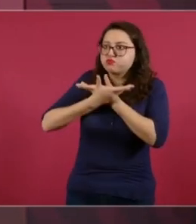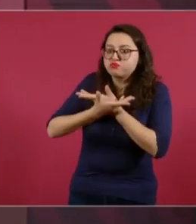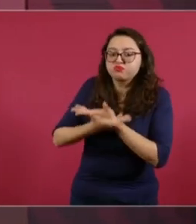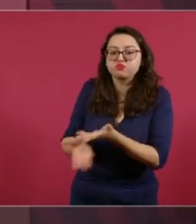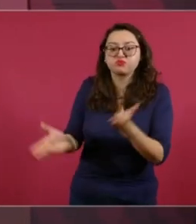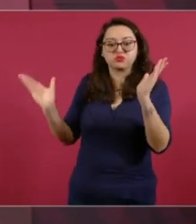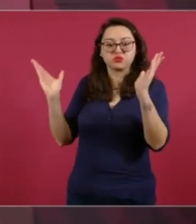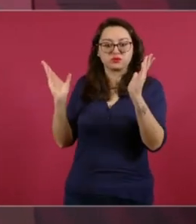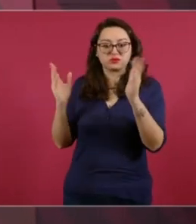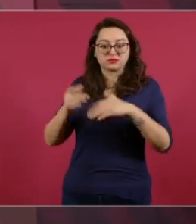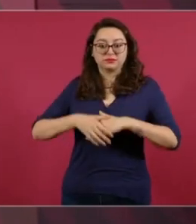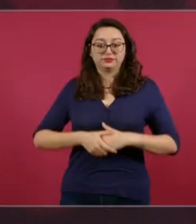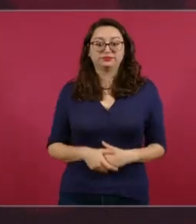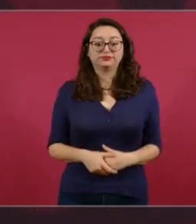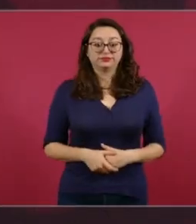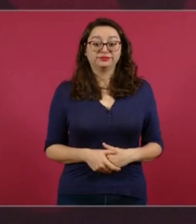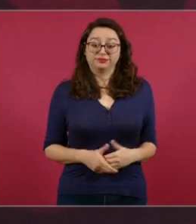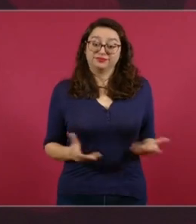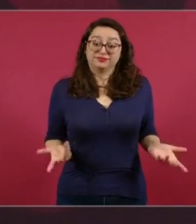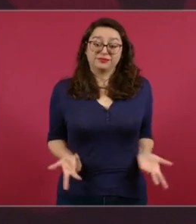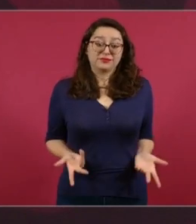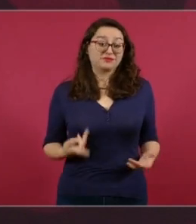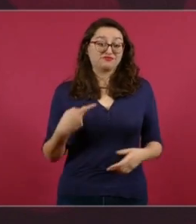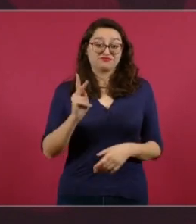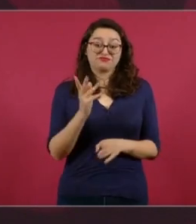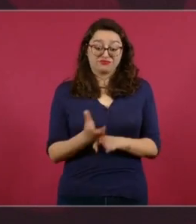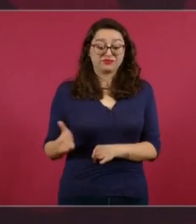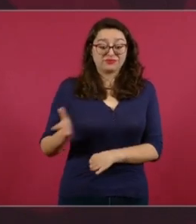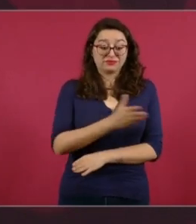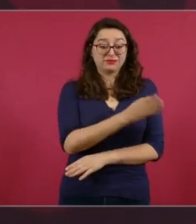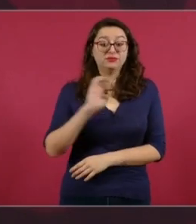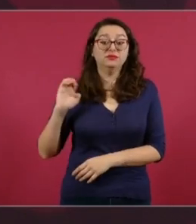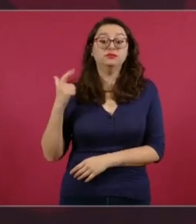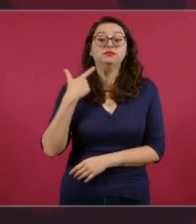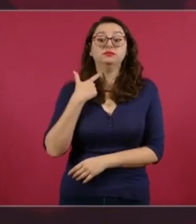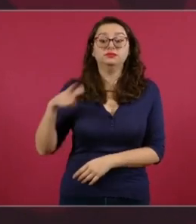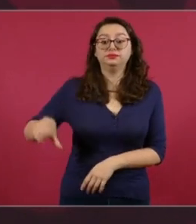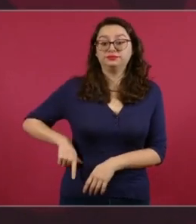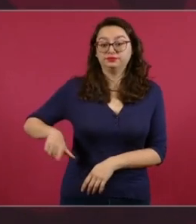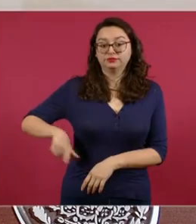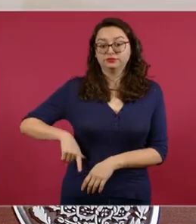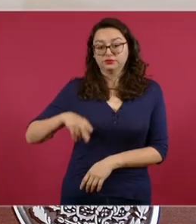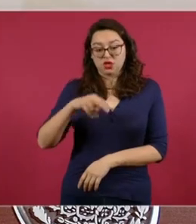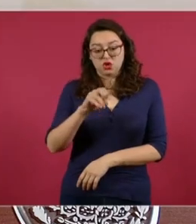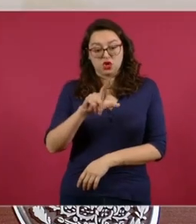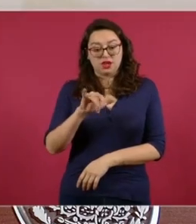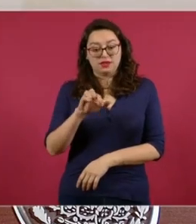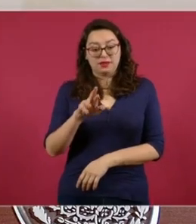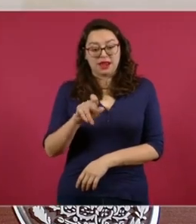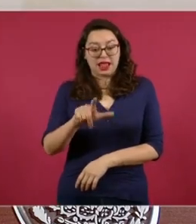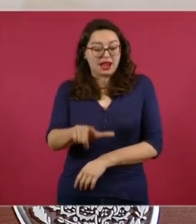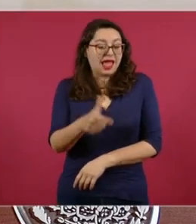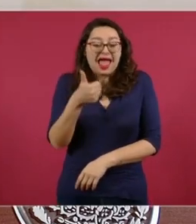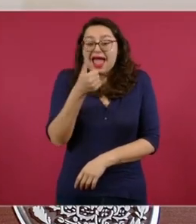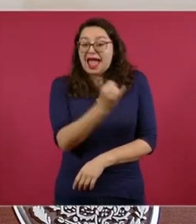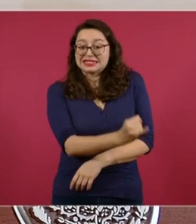Esa fue la tónica, pues, durante el periodo neoliberal. Y es lo que quisieran que